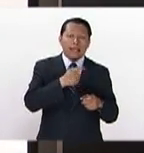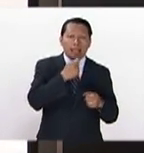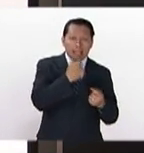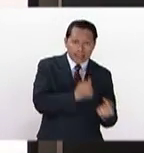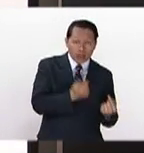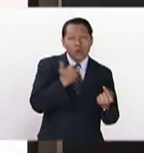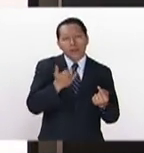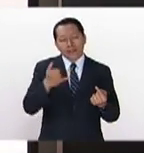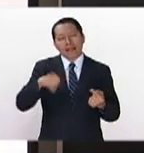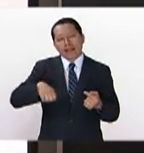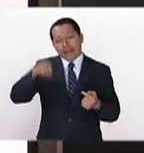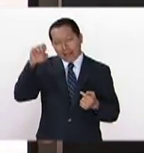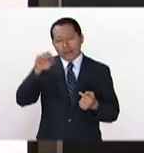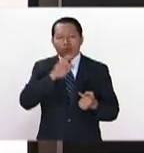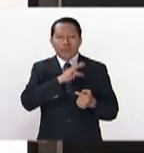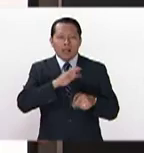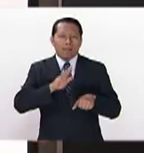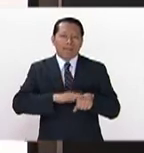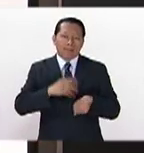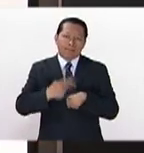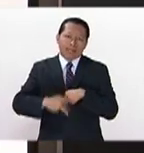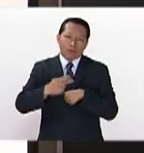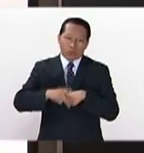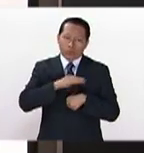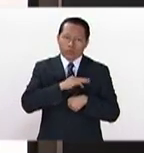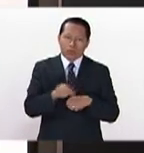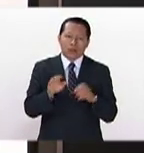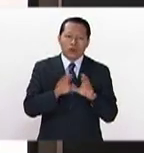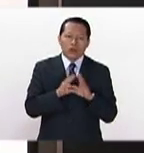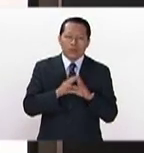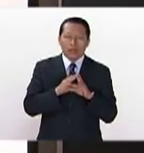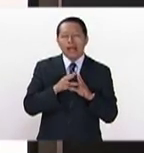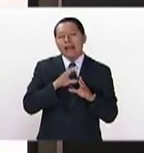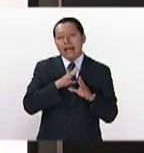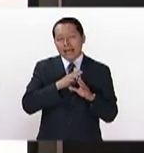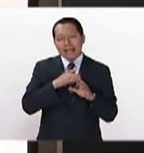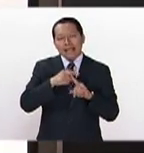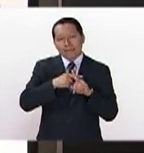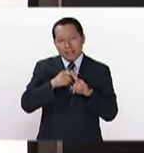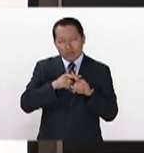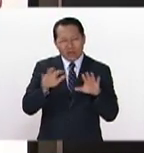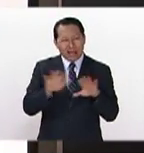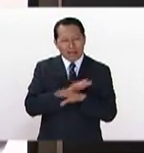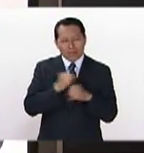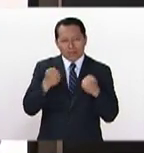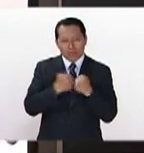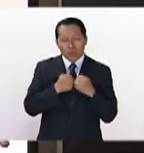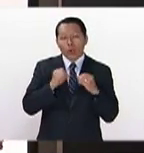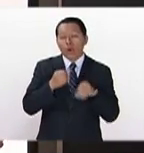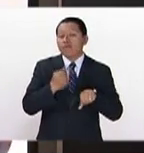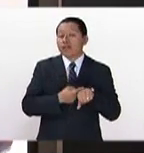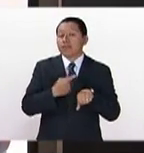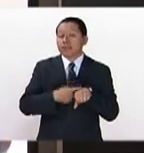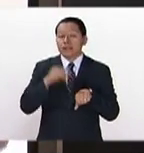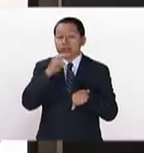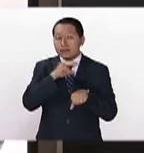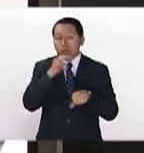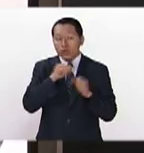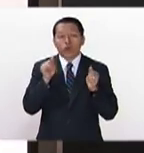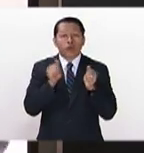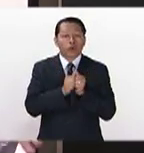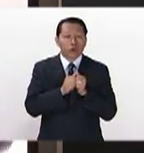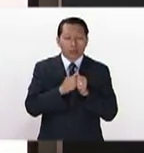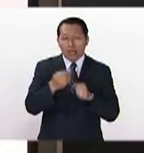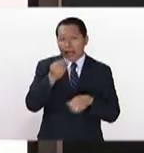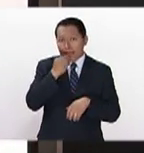adultos mayores, son los que más se exponen a no tolerar los cambios de temperatura o al enfermarse rápidamente con